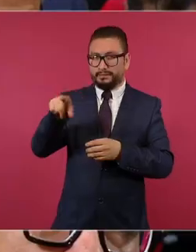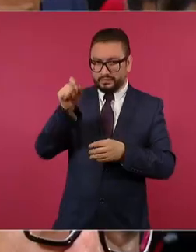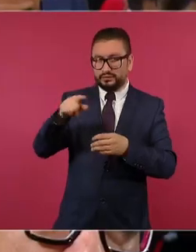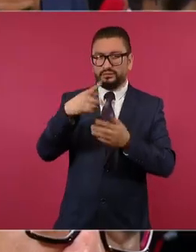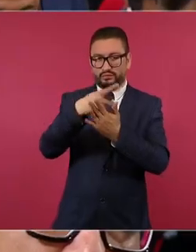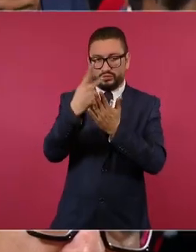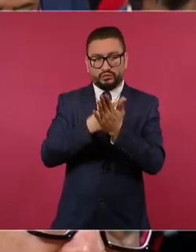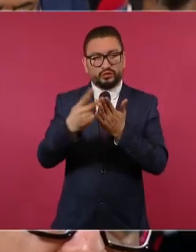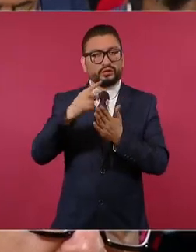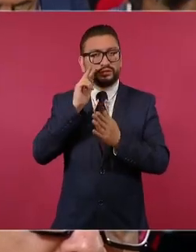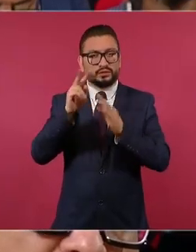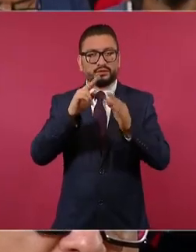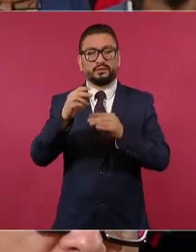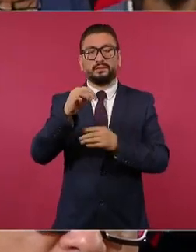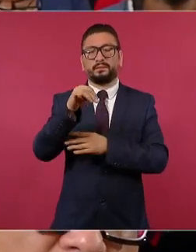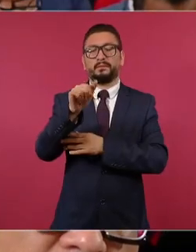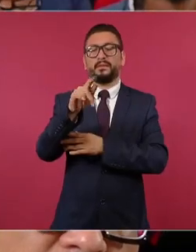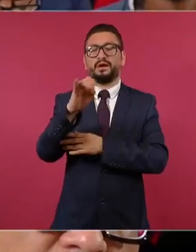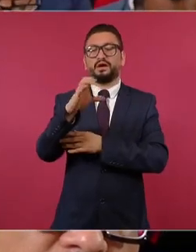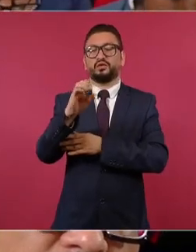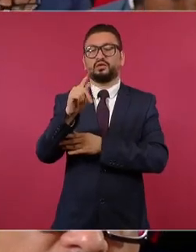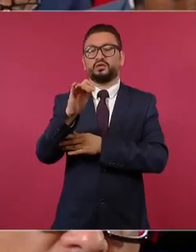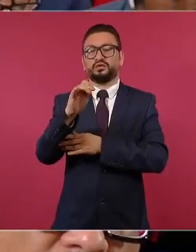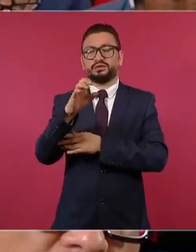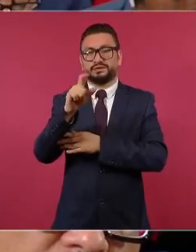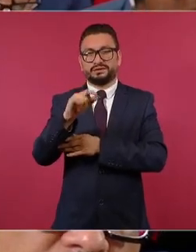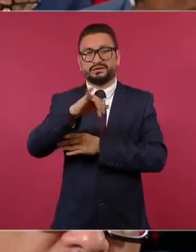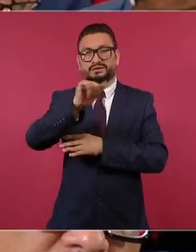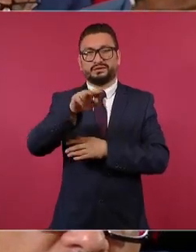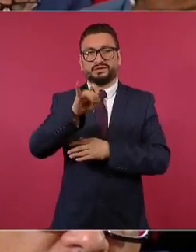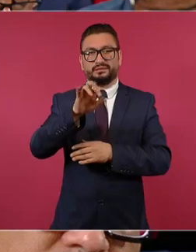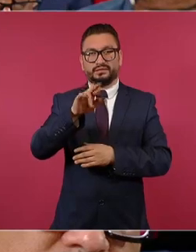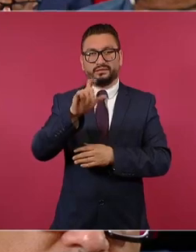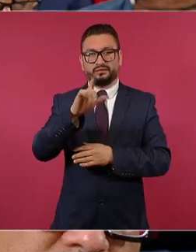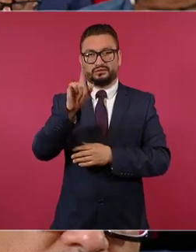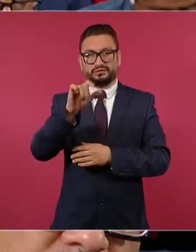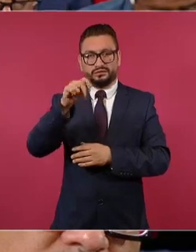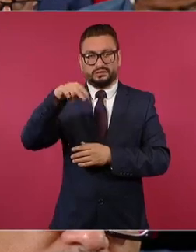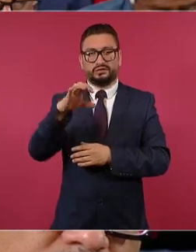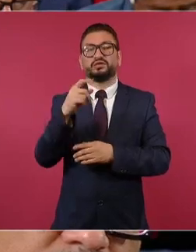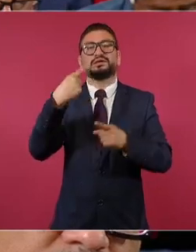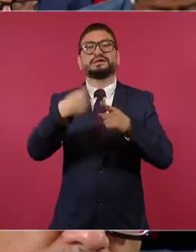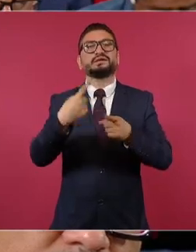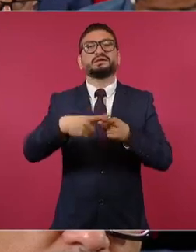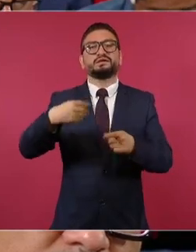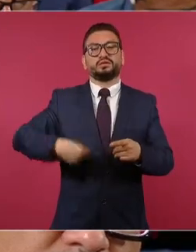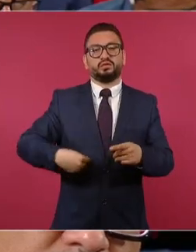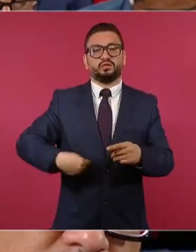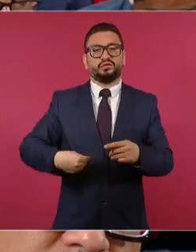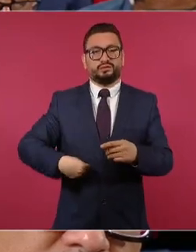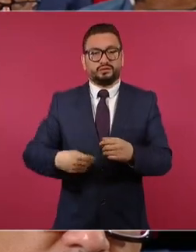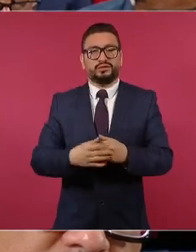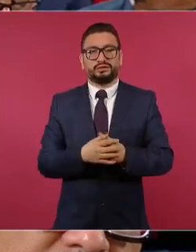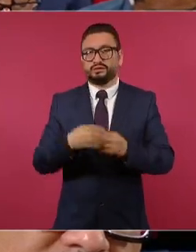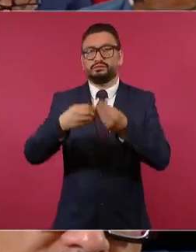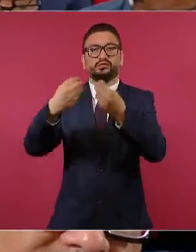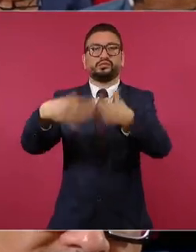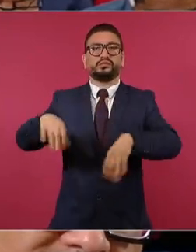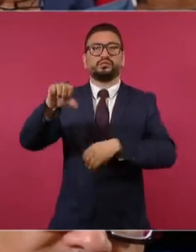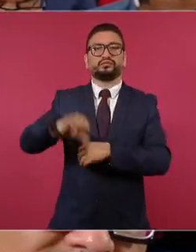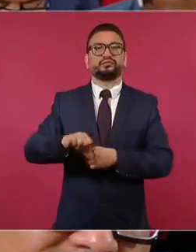mismo programa, entre Marco Cortés y también Javier Lozano, que estuvieron diciendo quién tenía la culpa de la, sí, de la pérdida que